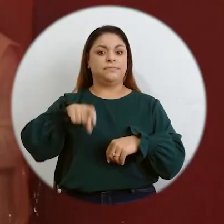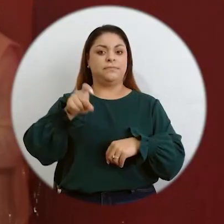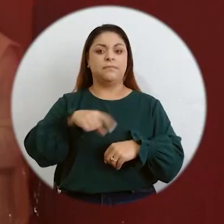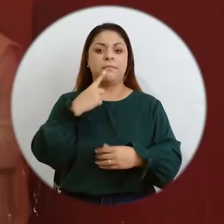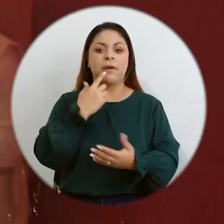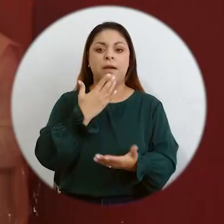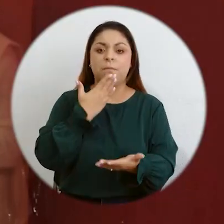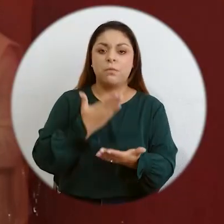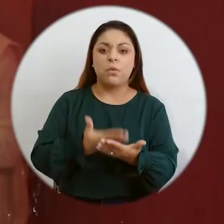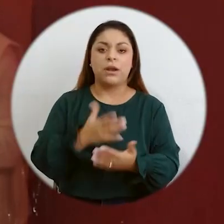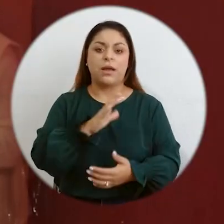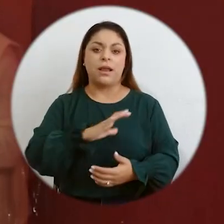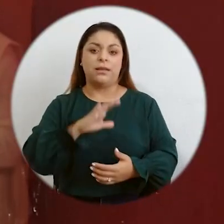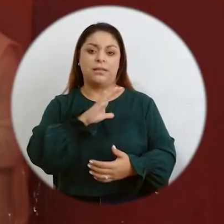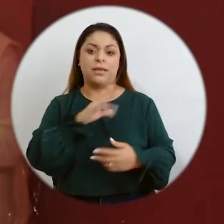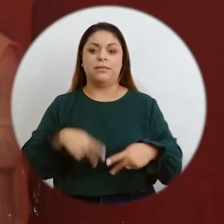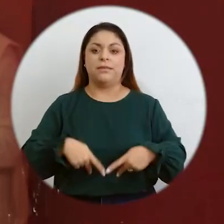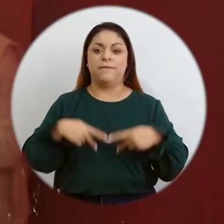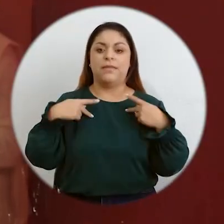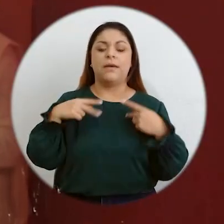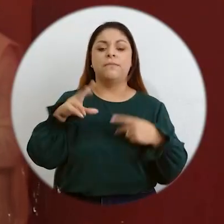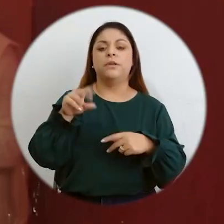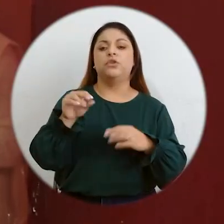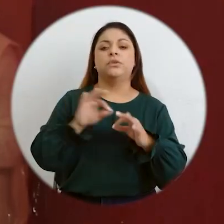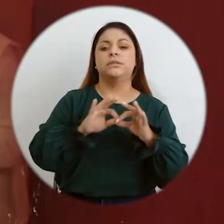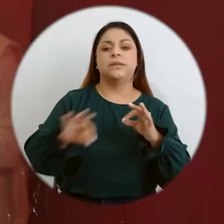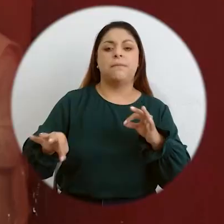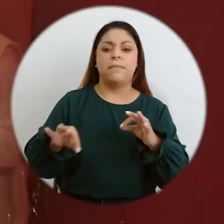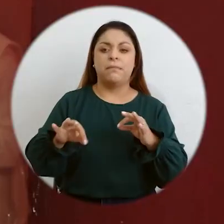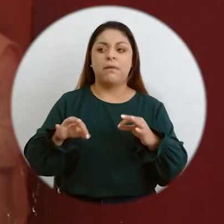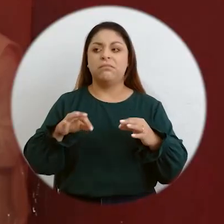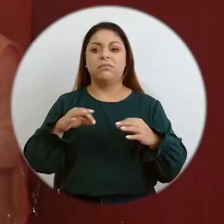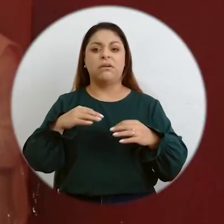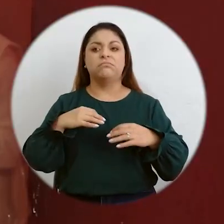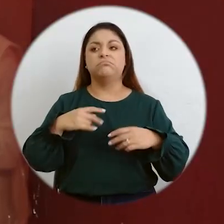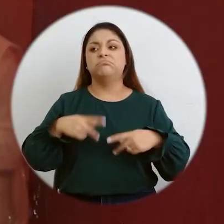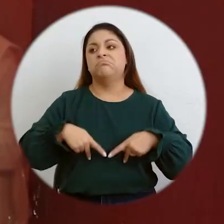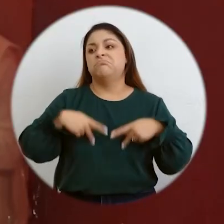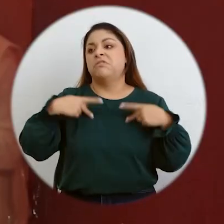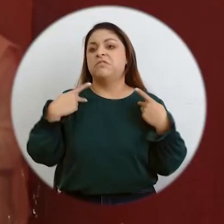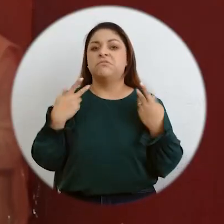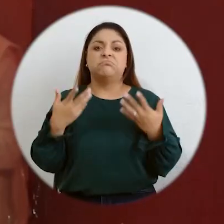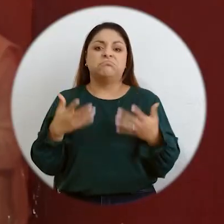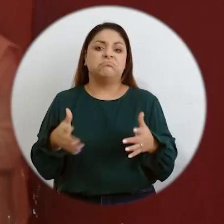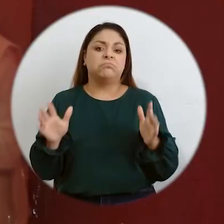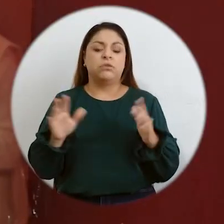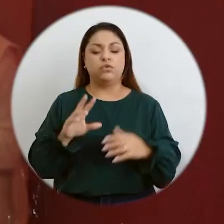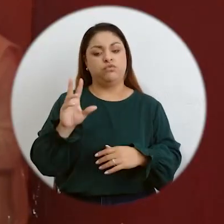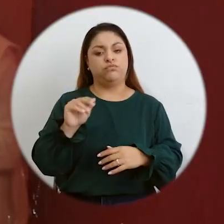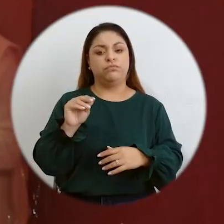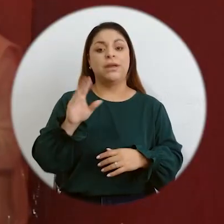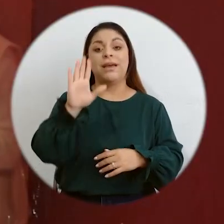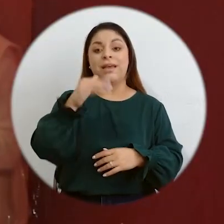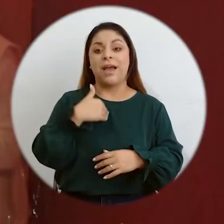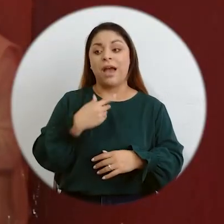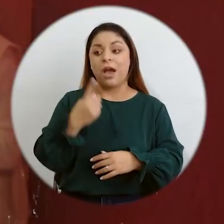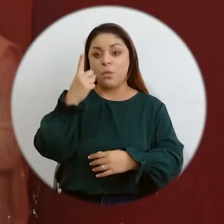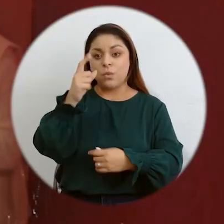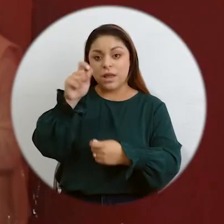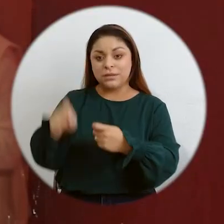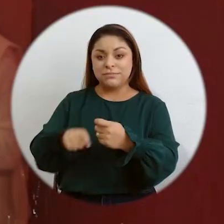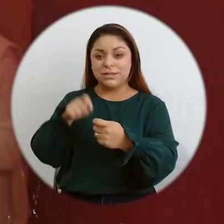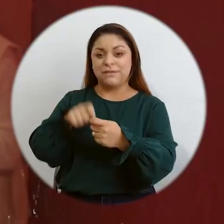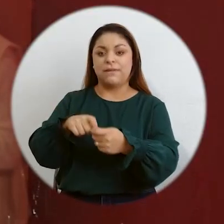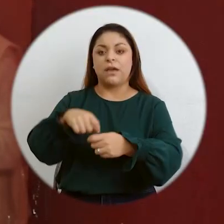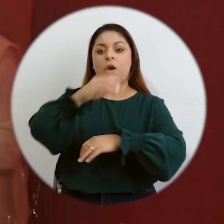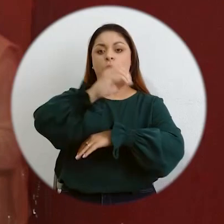buena calidad de vida y no simplemente sobrevivir. Y dentro de ellas hay una específica con el océano, con los